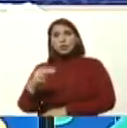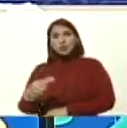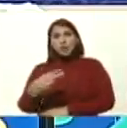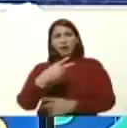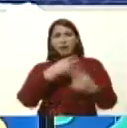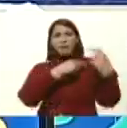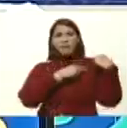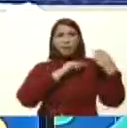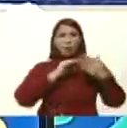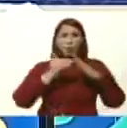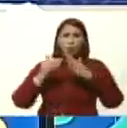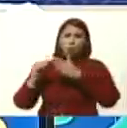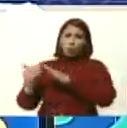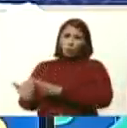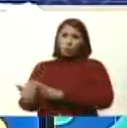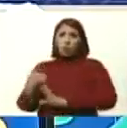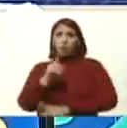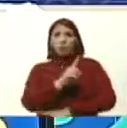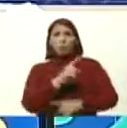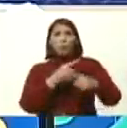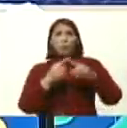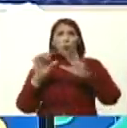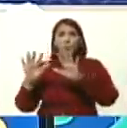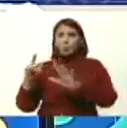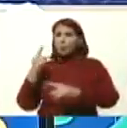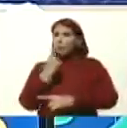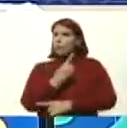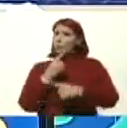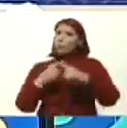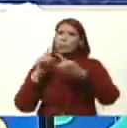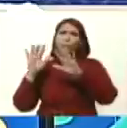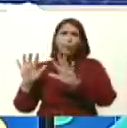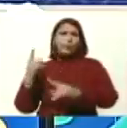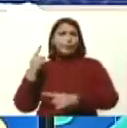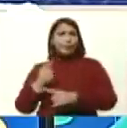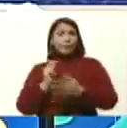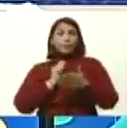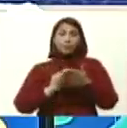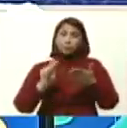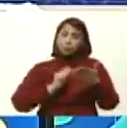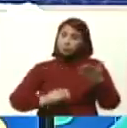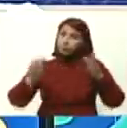comunidad y de calle, 1x10, 1x10, 1x10, anótelo.